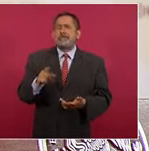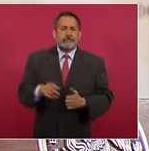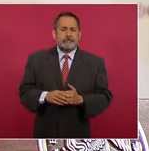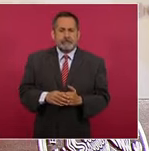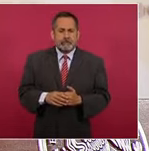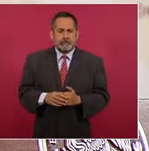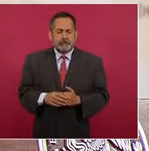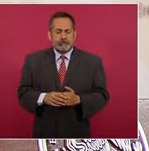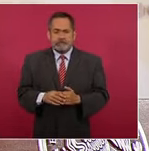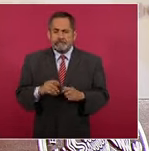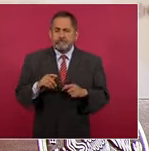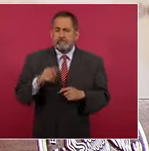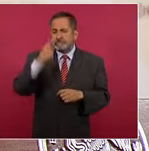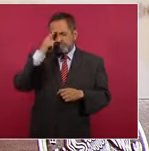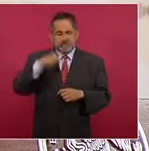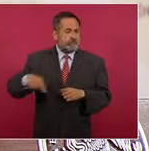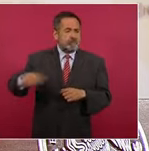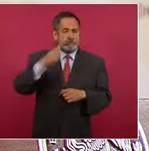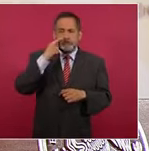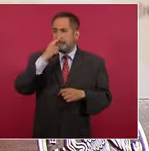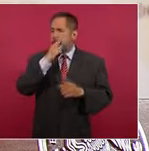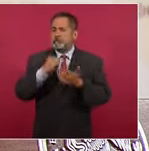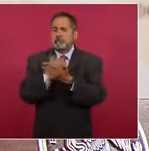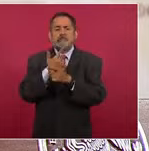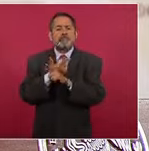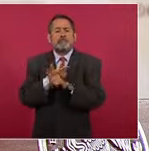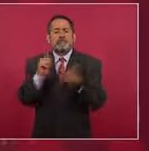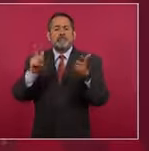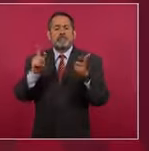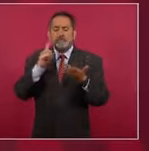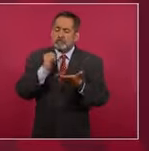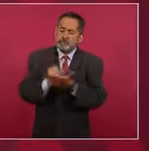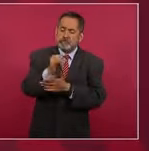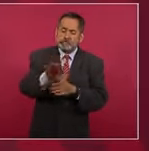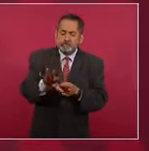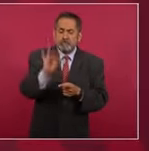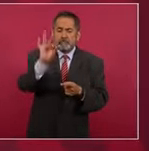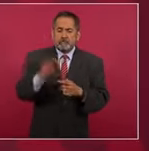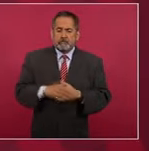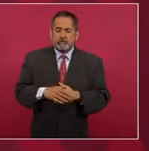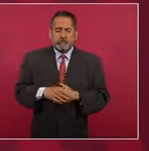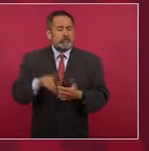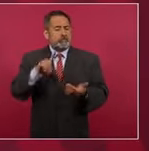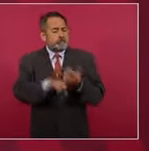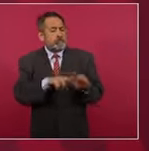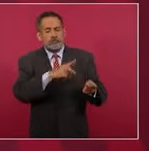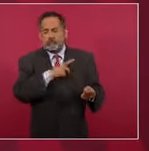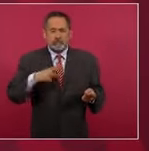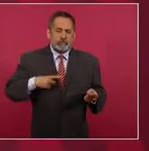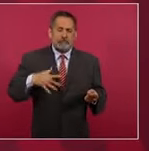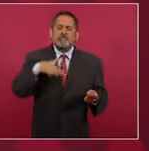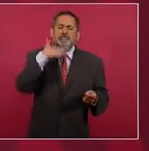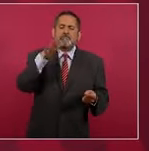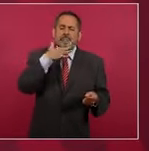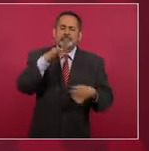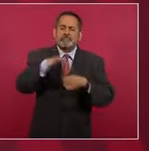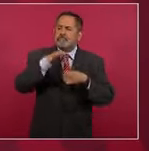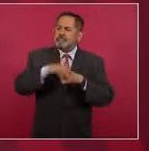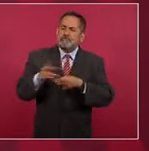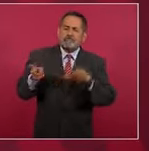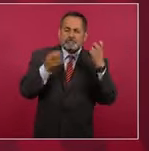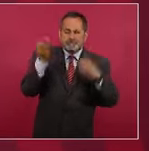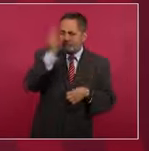se garantice la democracia en el país, que ya no haya fraudes electorales, que